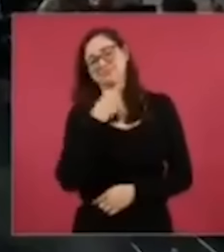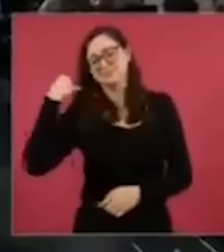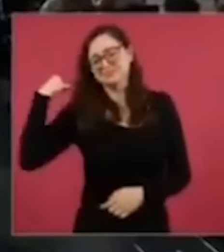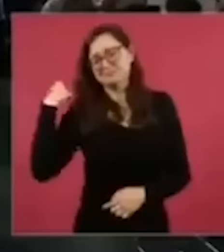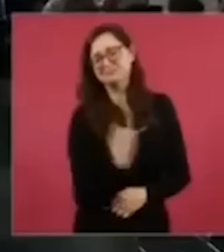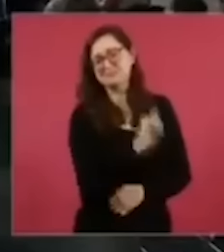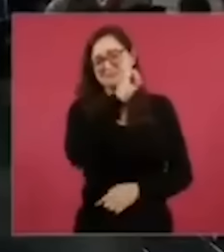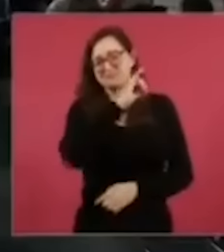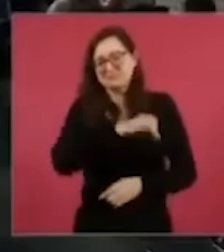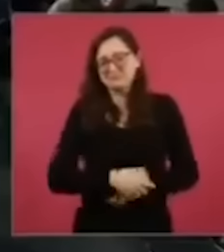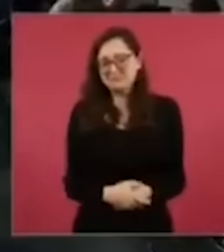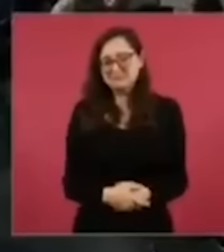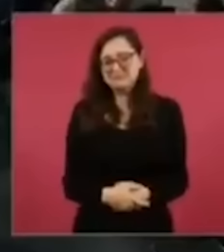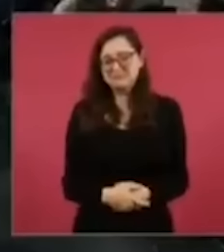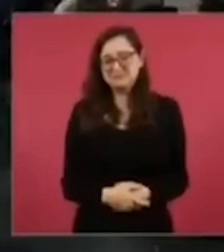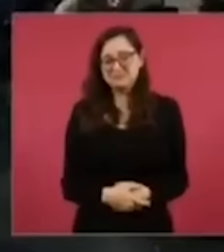fundamento